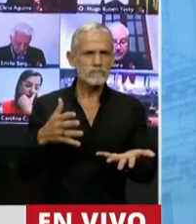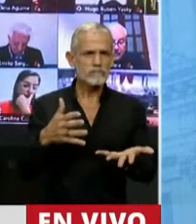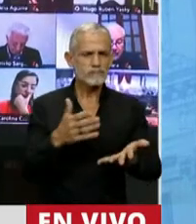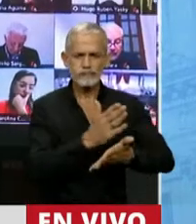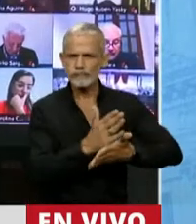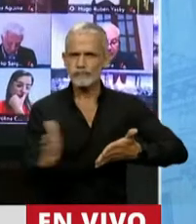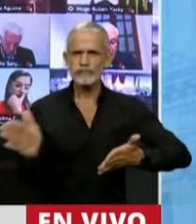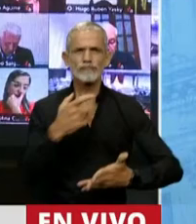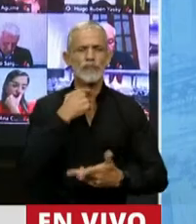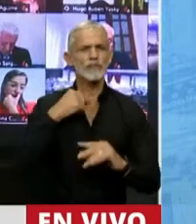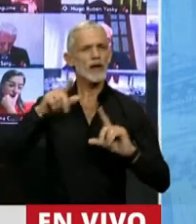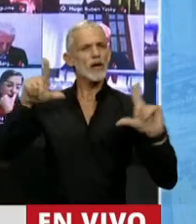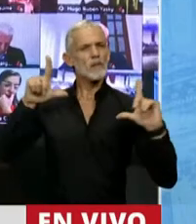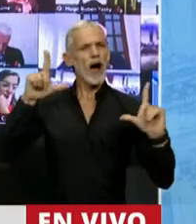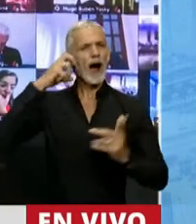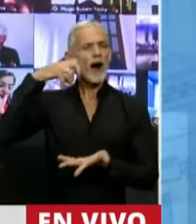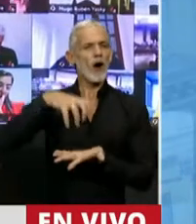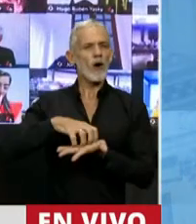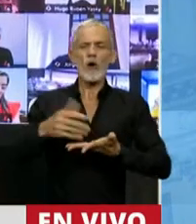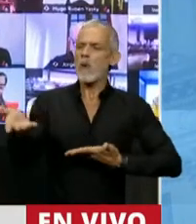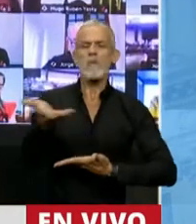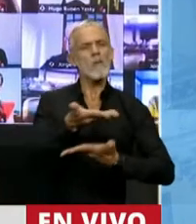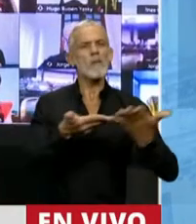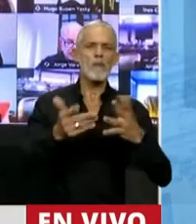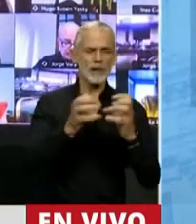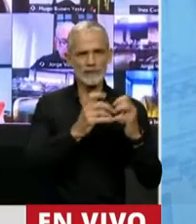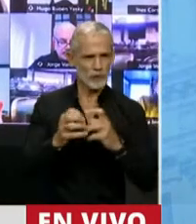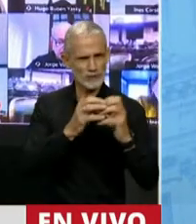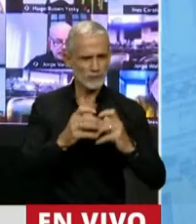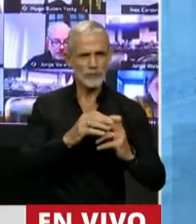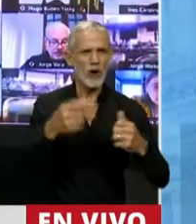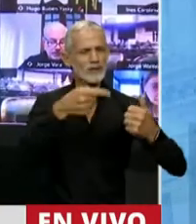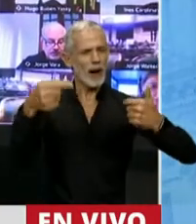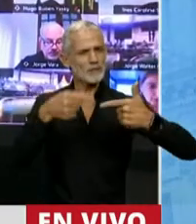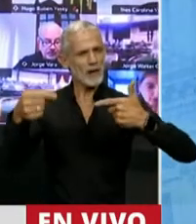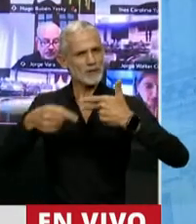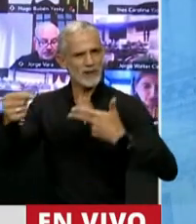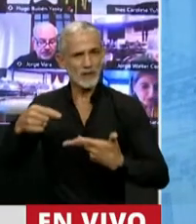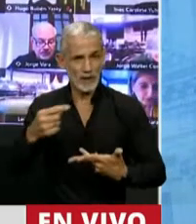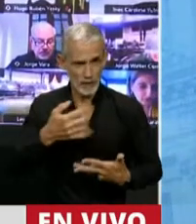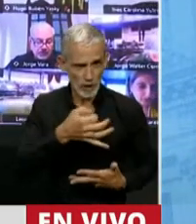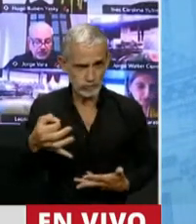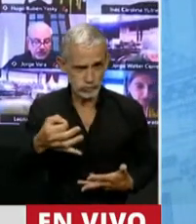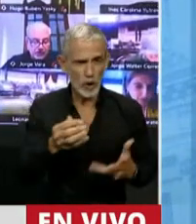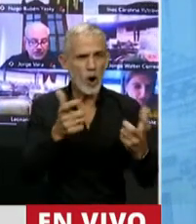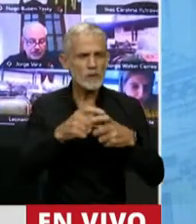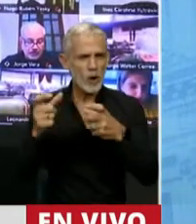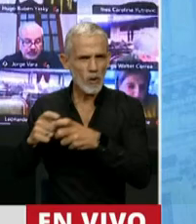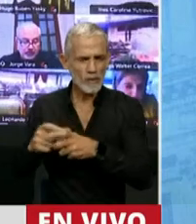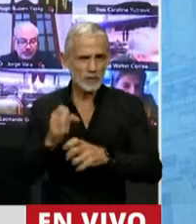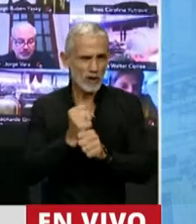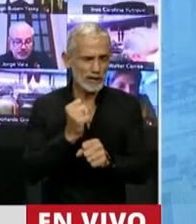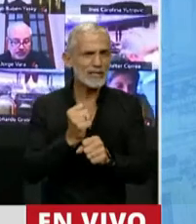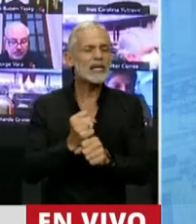darle margen de un congreso dinámico que sesiona todas las semanas pero la realidad es que las comisiones han tenido un trabajo